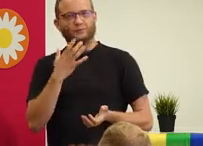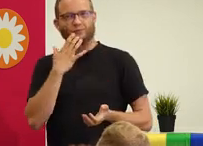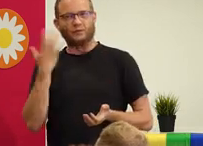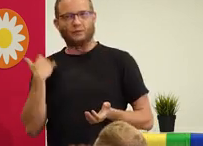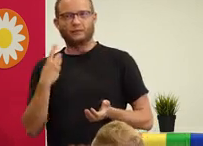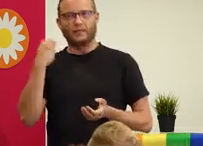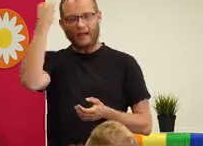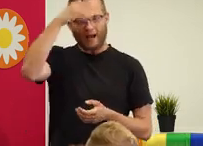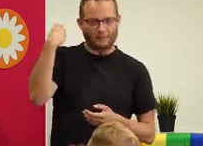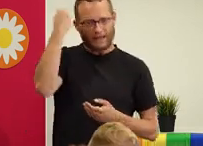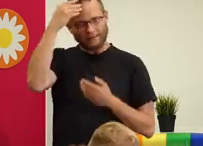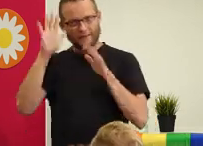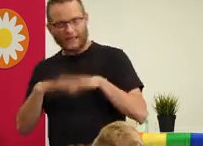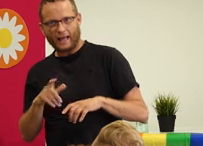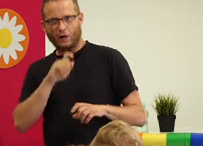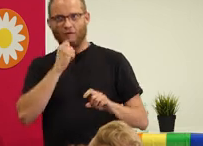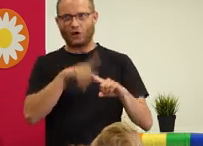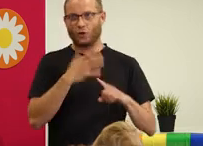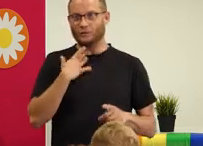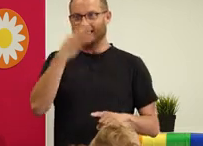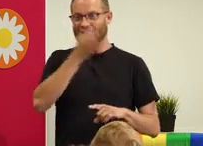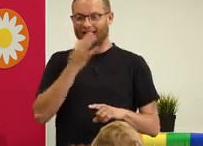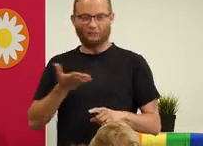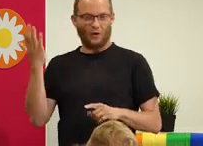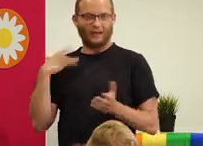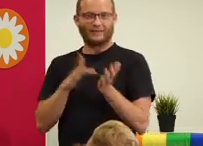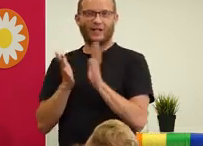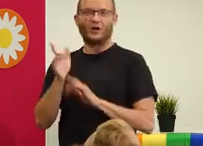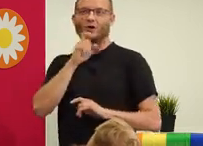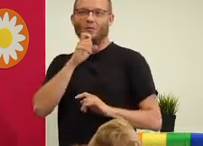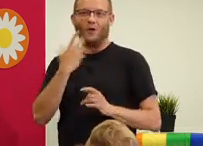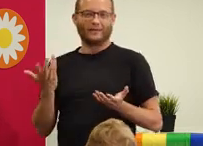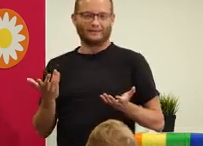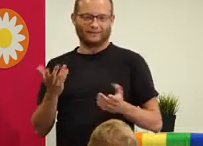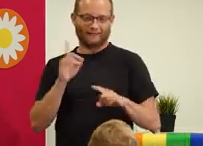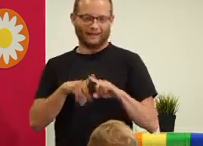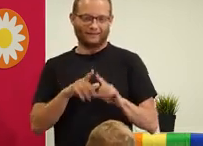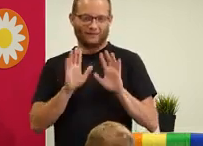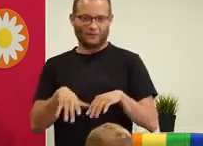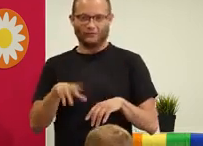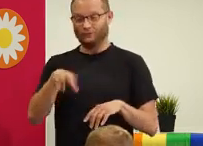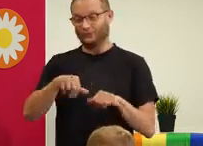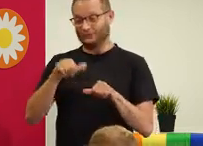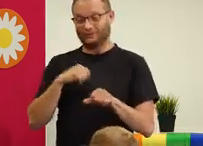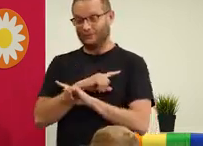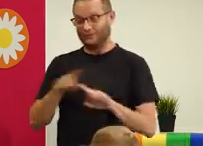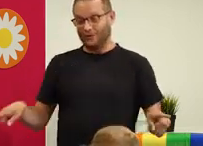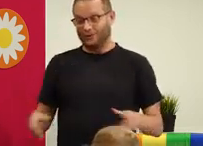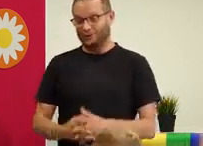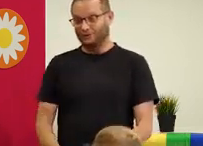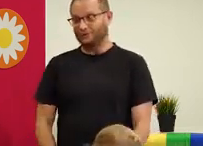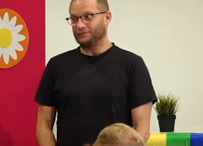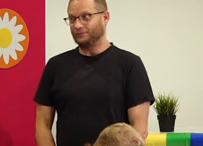cuando la gente habla del Islam como que es homófobo, como si el cristianismo hubiese sido un, no sé, un oasis para todas, ¿sabes? O sea, en un colegio